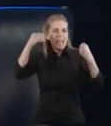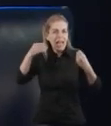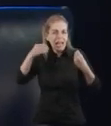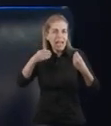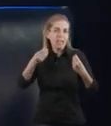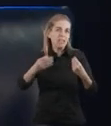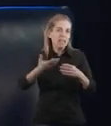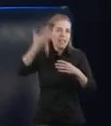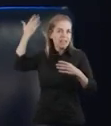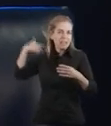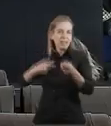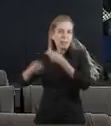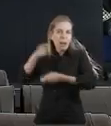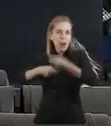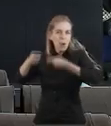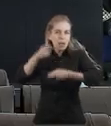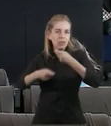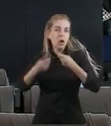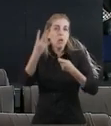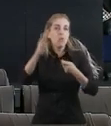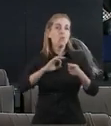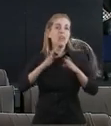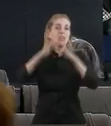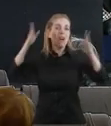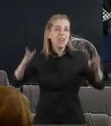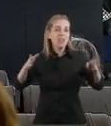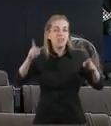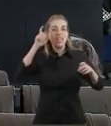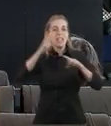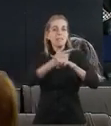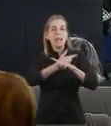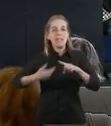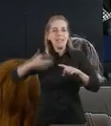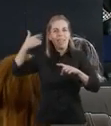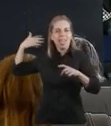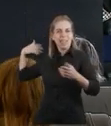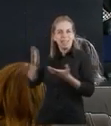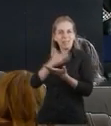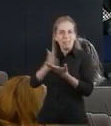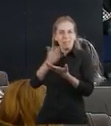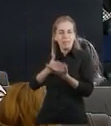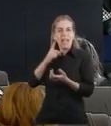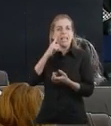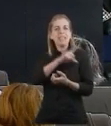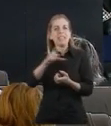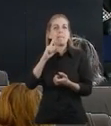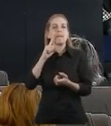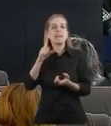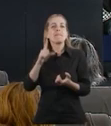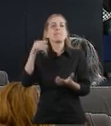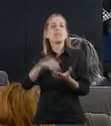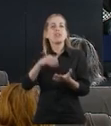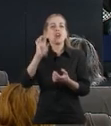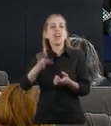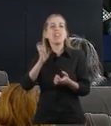argentina recordemos que en los 4 años de gestión anterior se emitieron 100 mil millones de dólares y de esos 100 mil millones de dólares